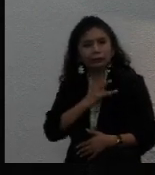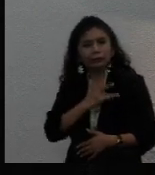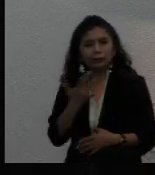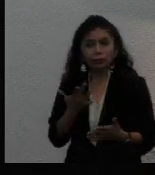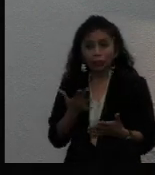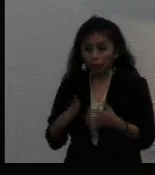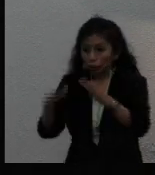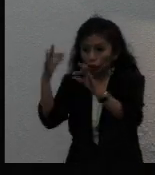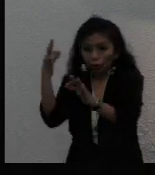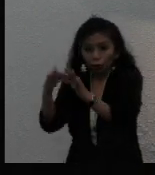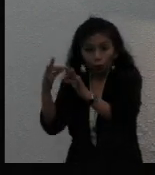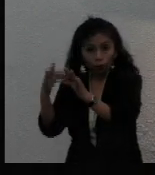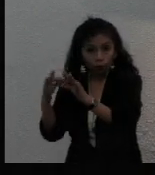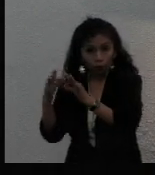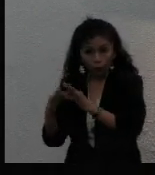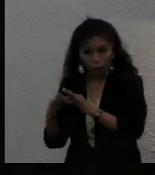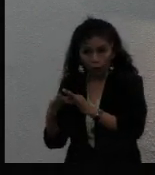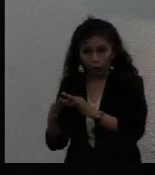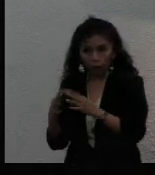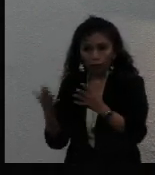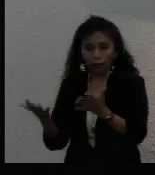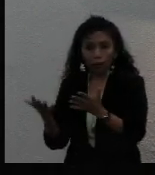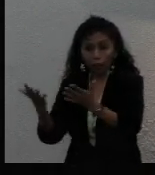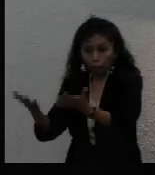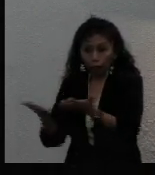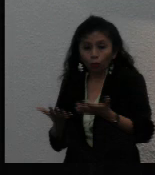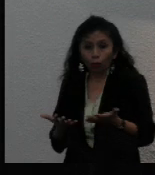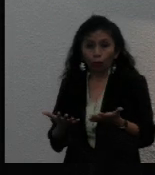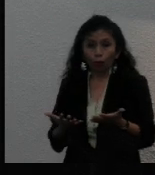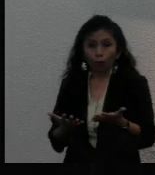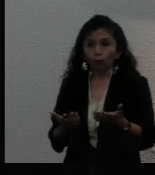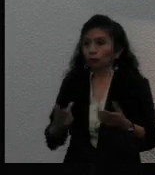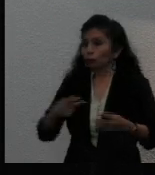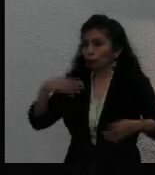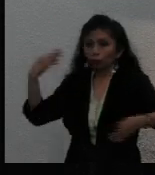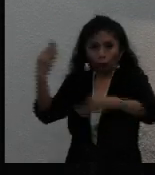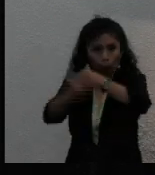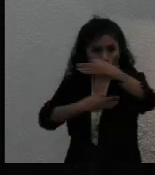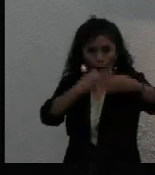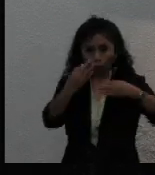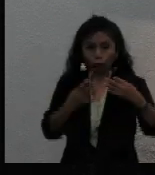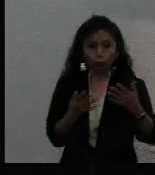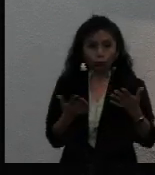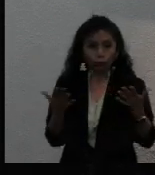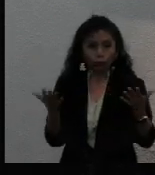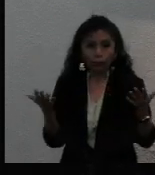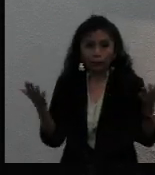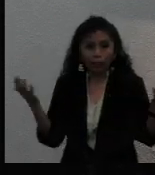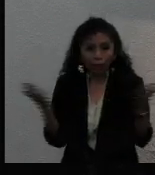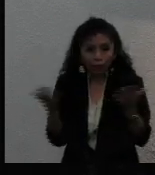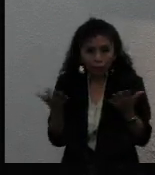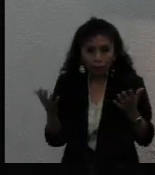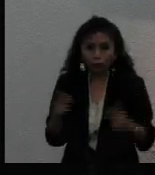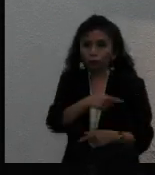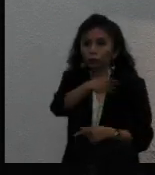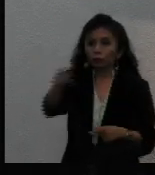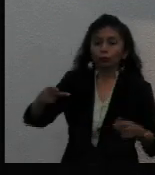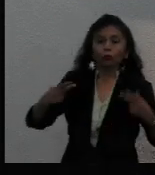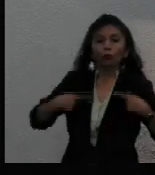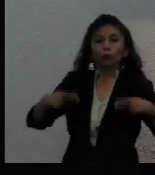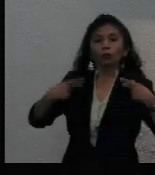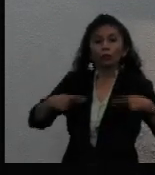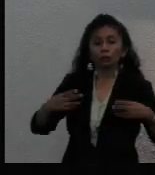dé cumplimiento a las obligaciones morales que como servidoras y servidores públicos adquirimos con el pueblo